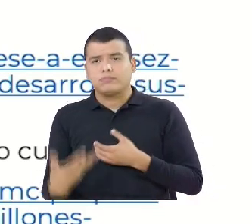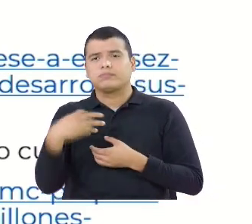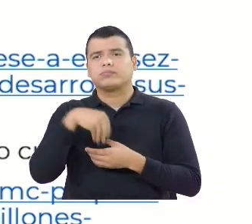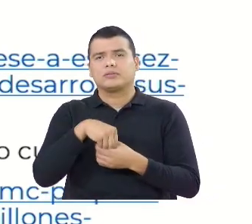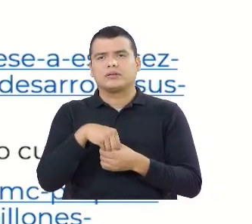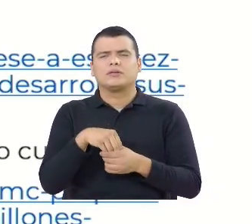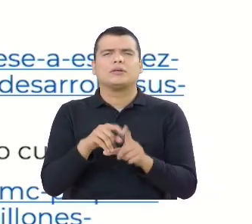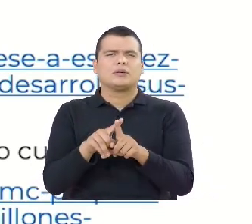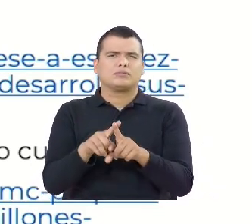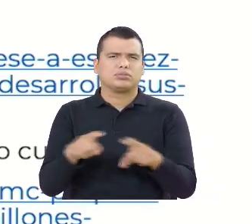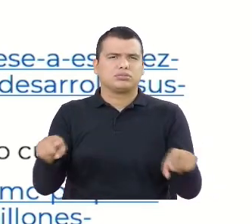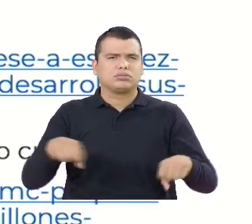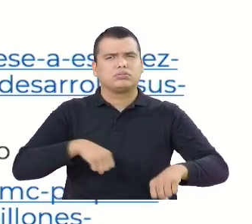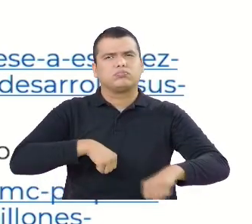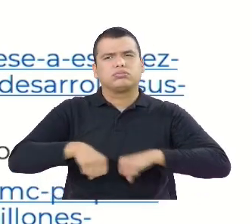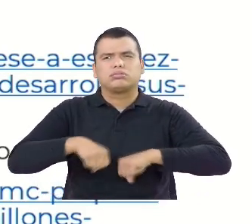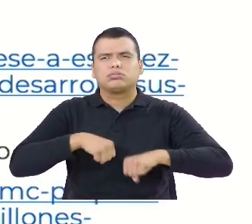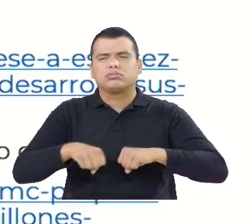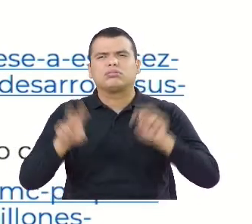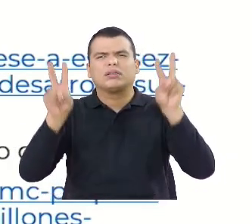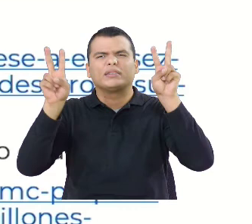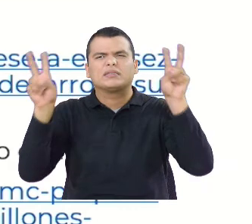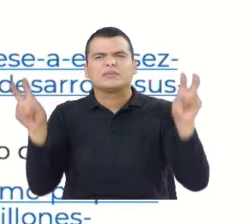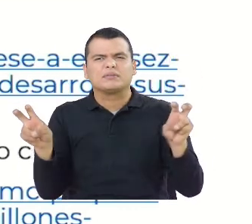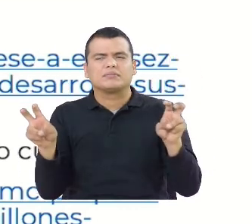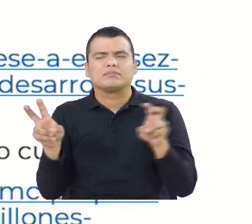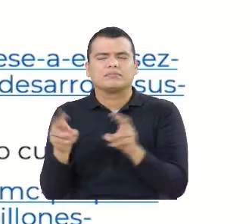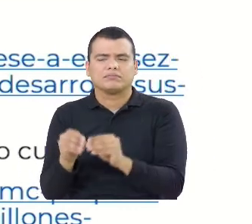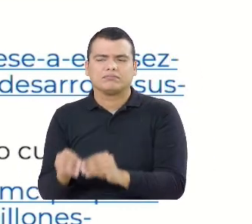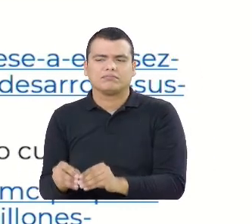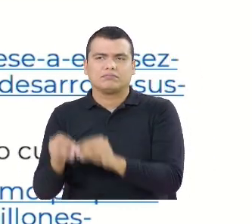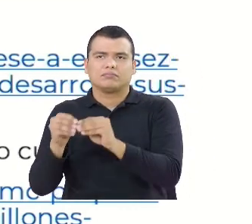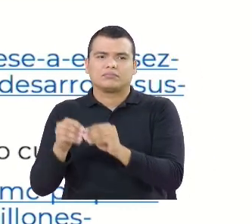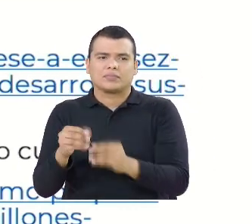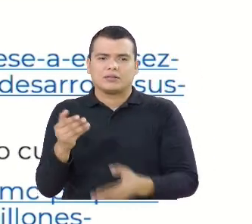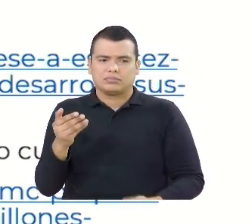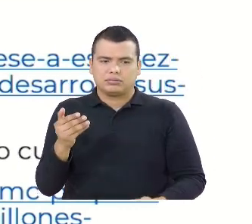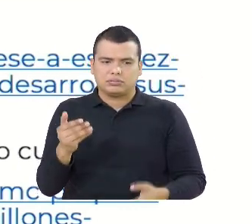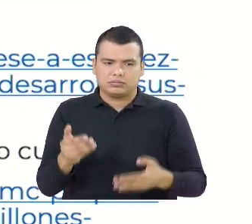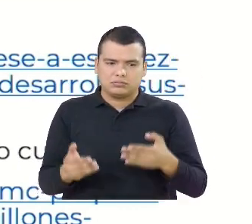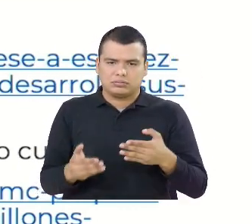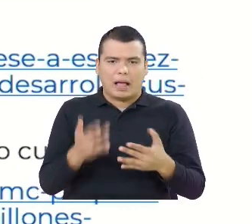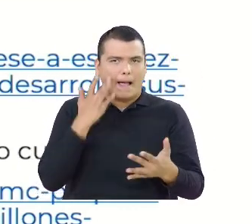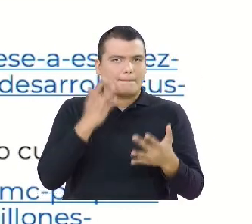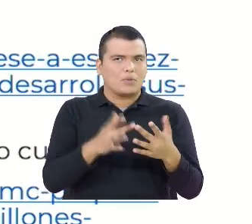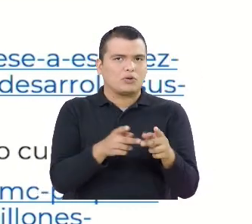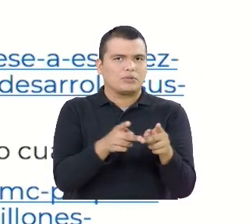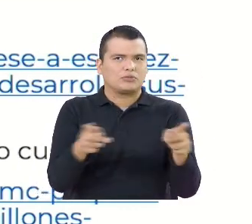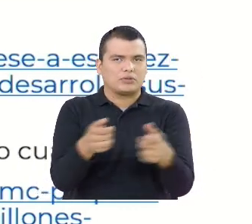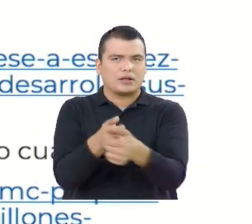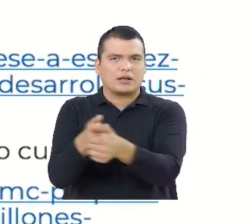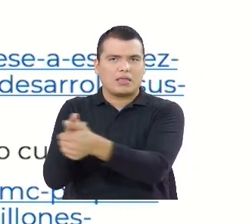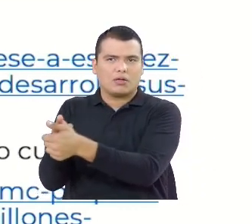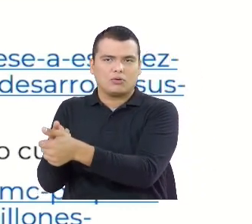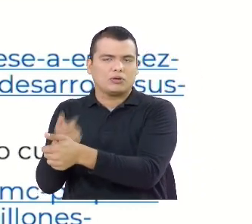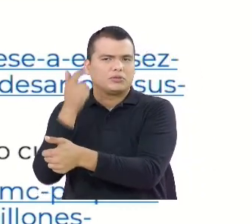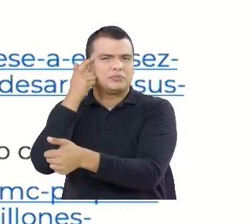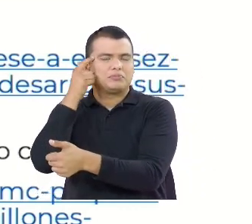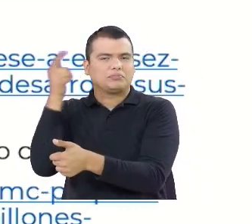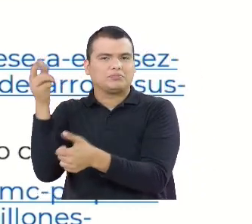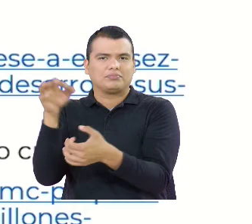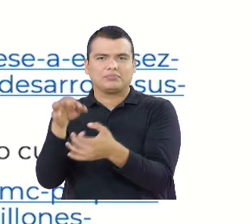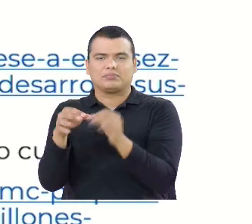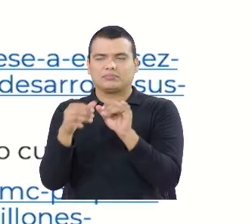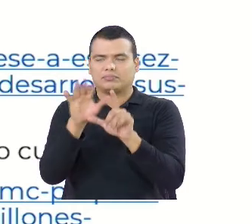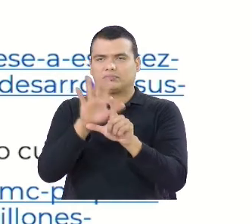hacen todo lo que tiene que ver con ellos fabrican robots para lo que el cliente necesite. Por ejemplo, este enlace es el video